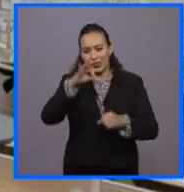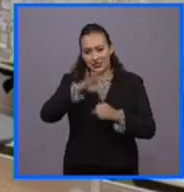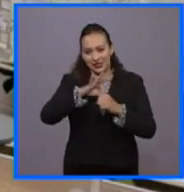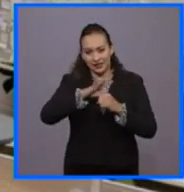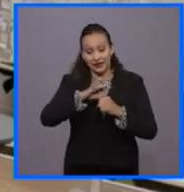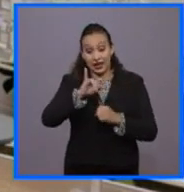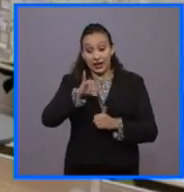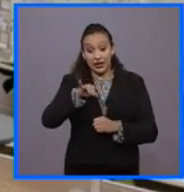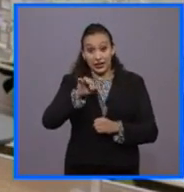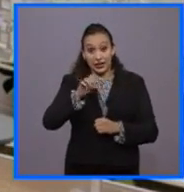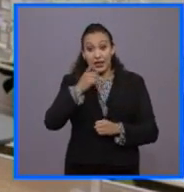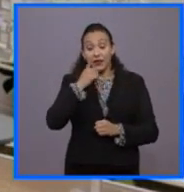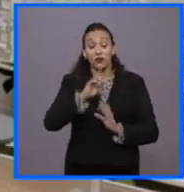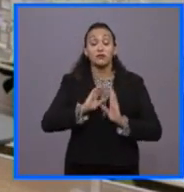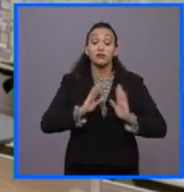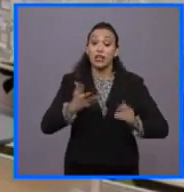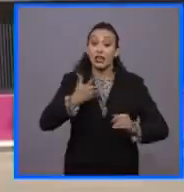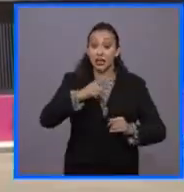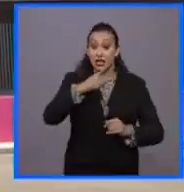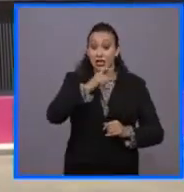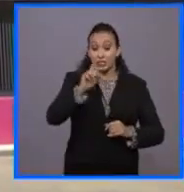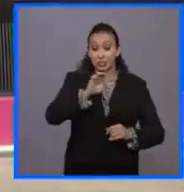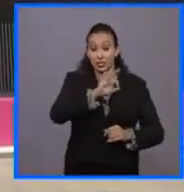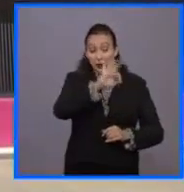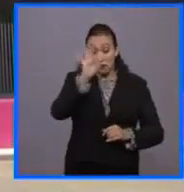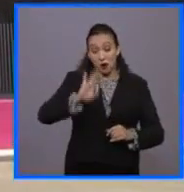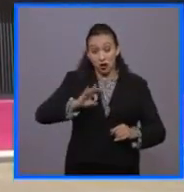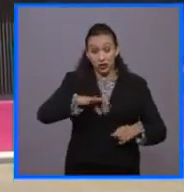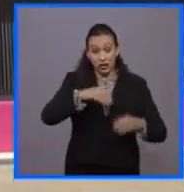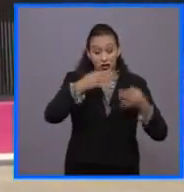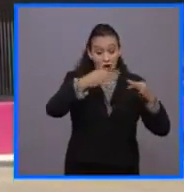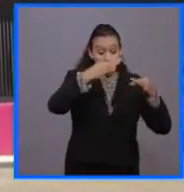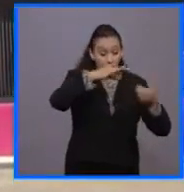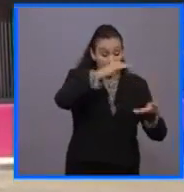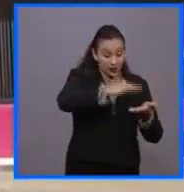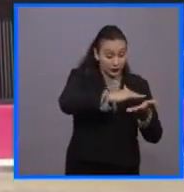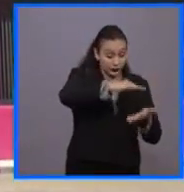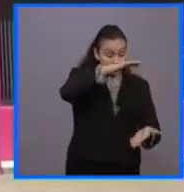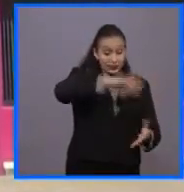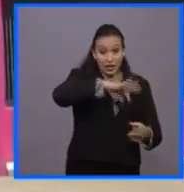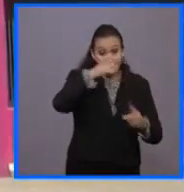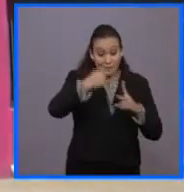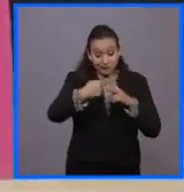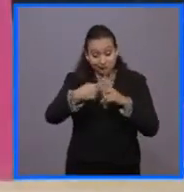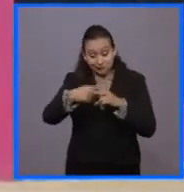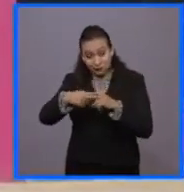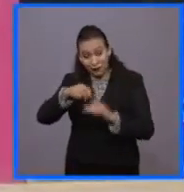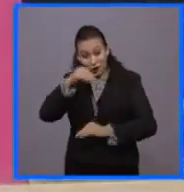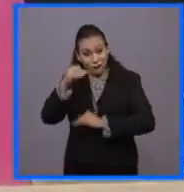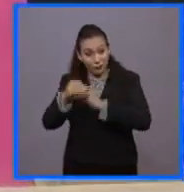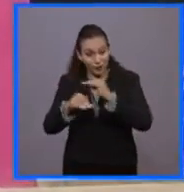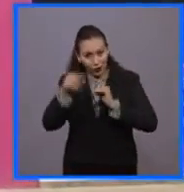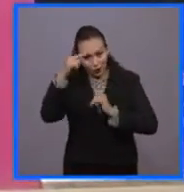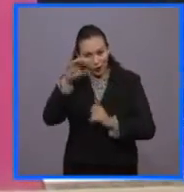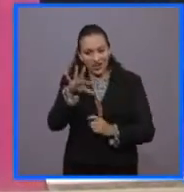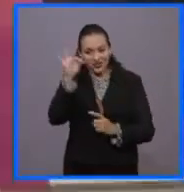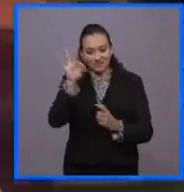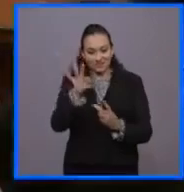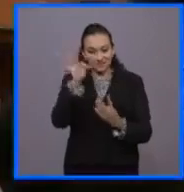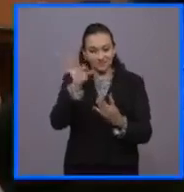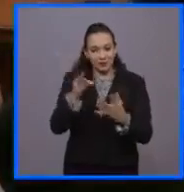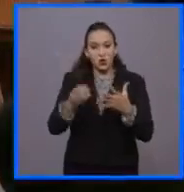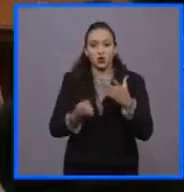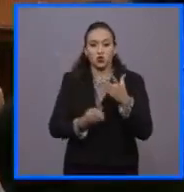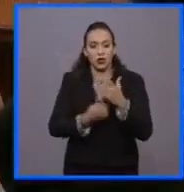a conocer que ya se cuenta con el 100% de las actas computadas de los 6 cargos que se disputaron en la primera elección del Poder